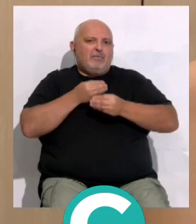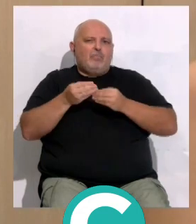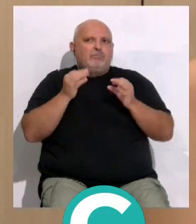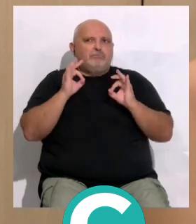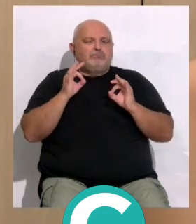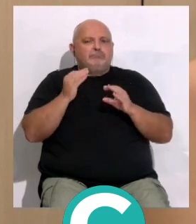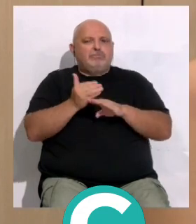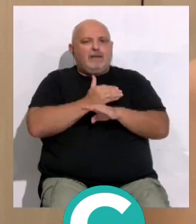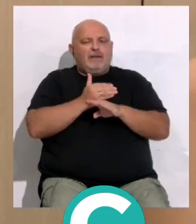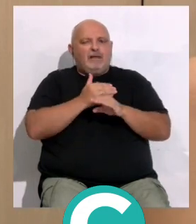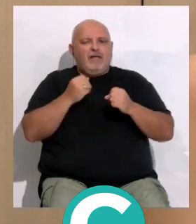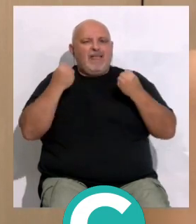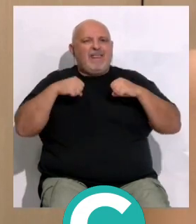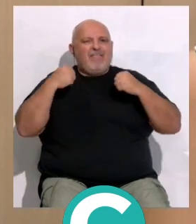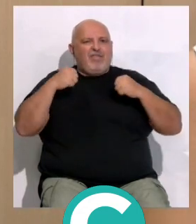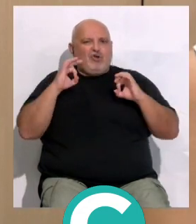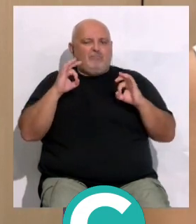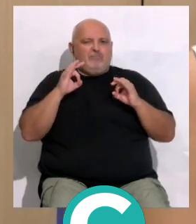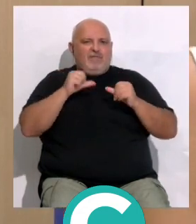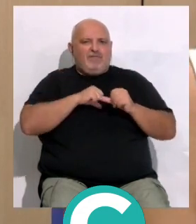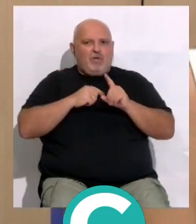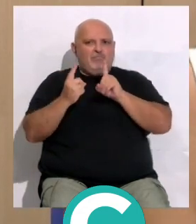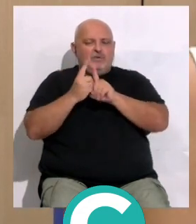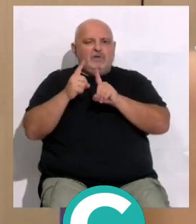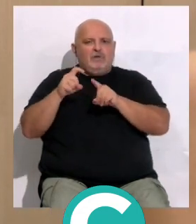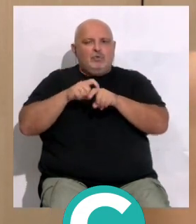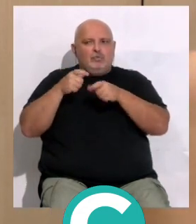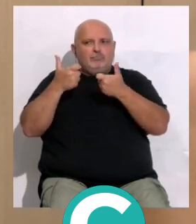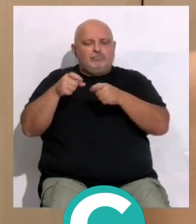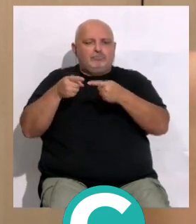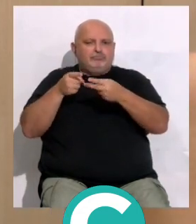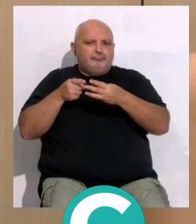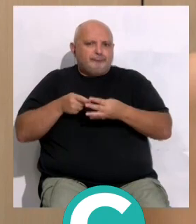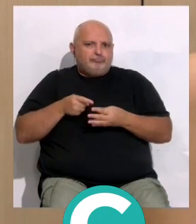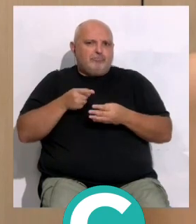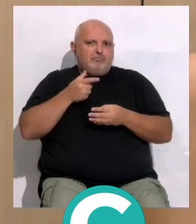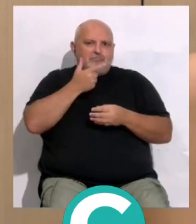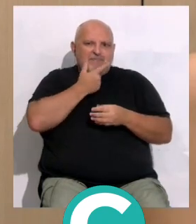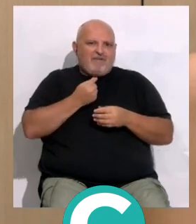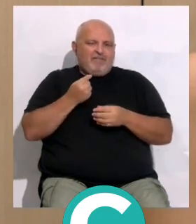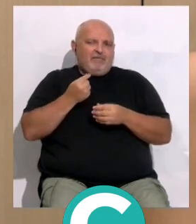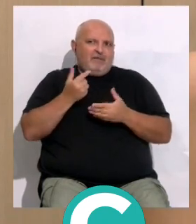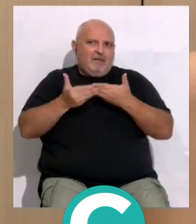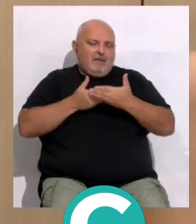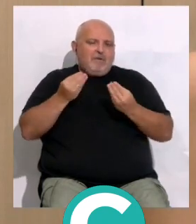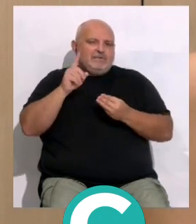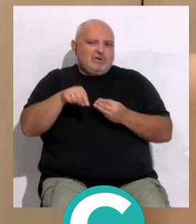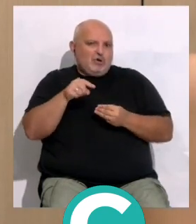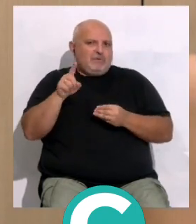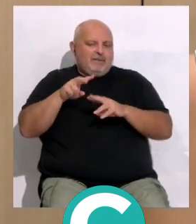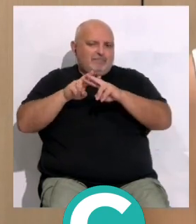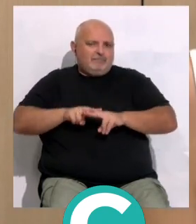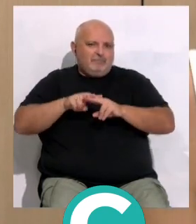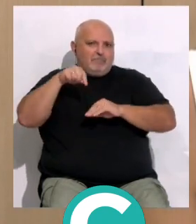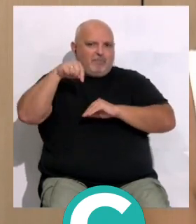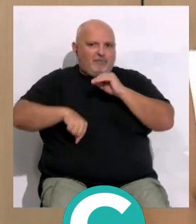una prescripción del ejercicio mucho más individualizada y sabiendo más conciso si va a mejorar o no